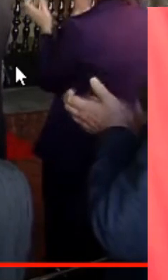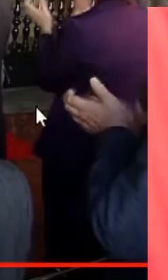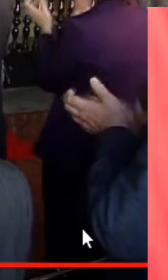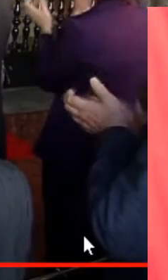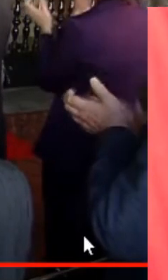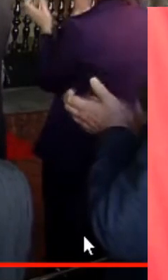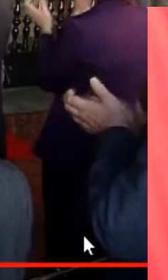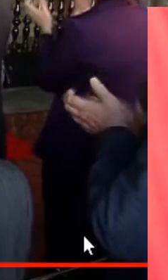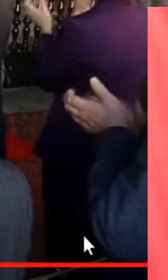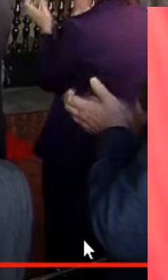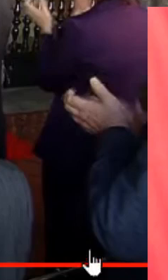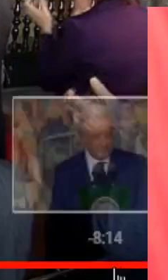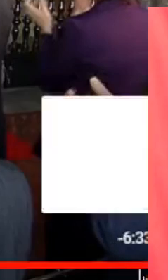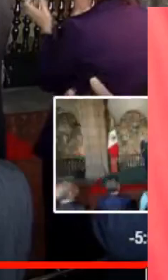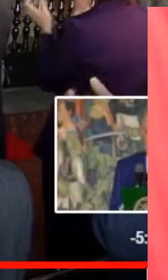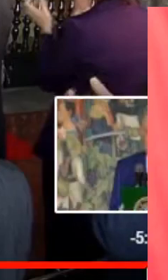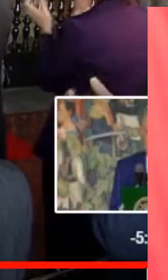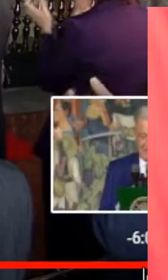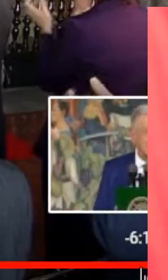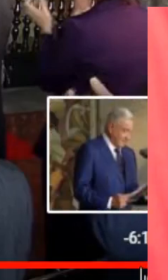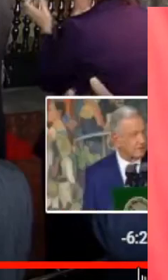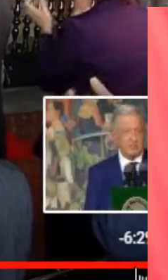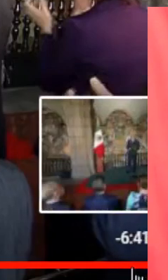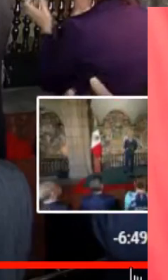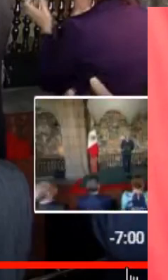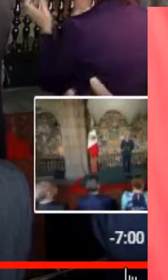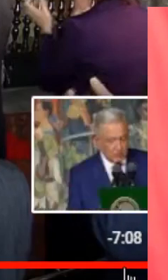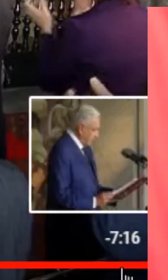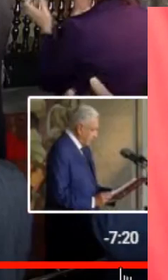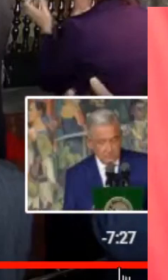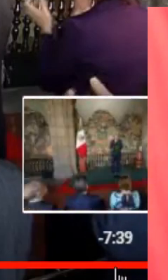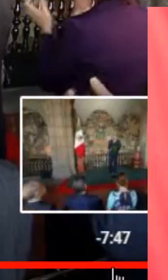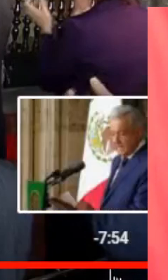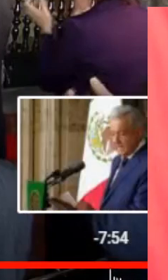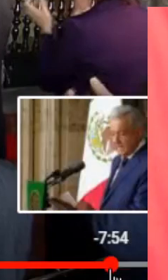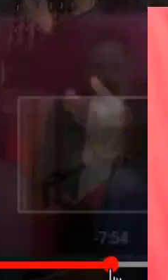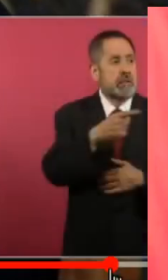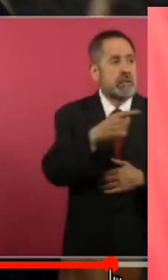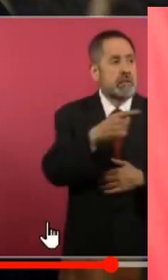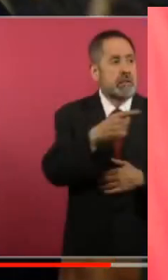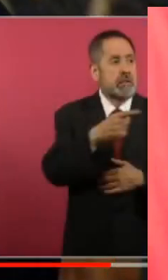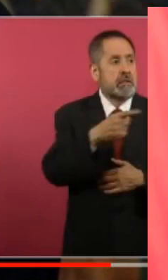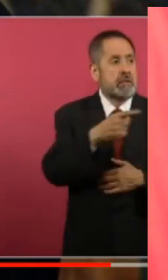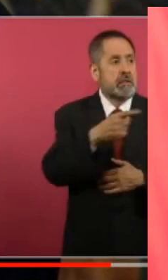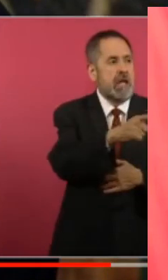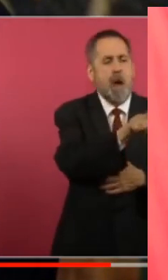Así acabó, compa. Esto acaba de pasar. Te quiero regresar un poquito más porque antes dijo cosas más bonitas.